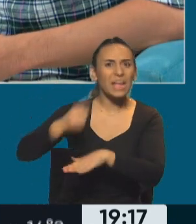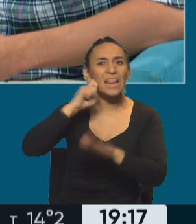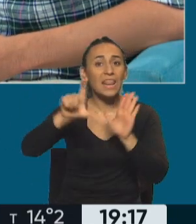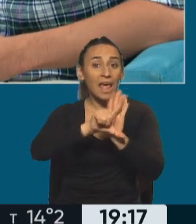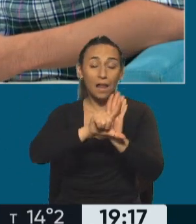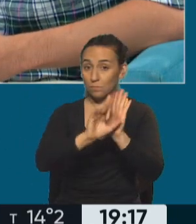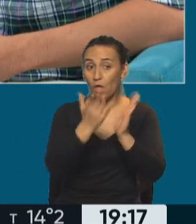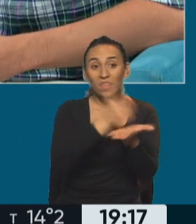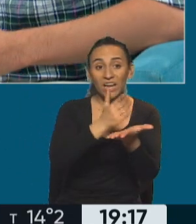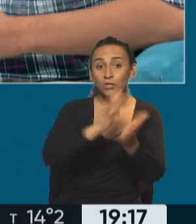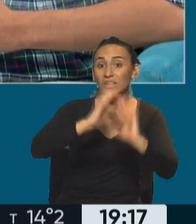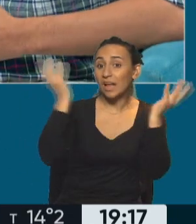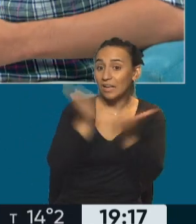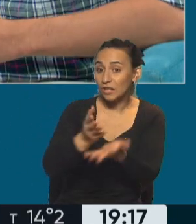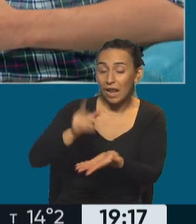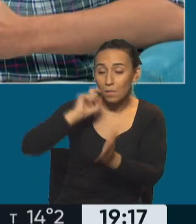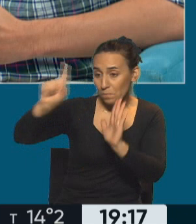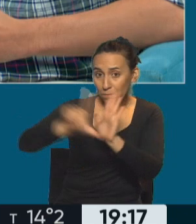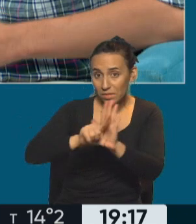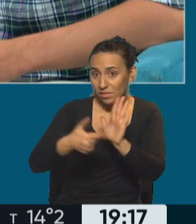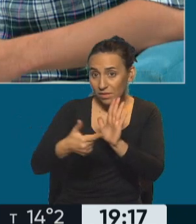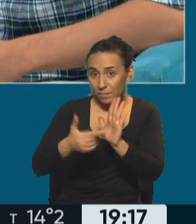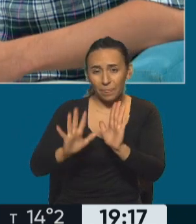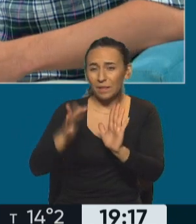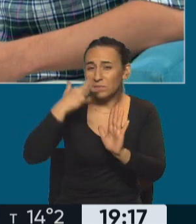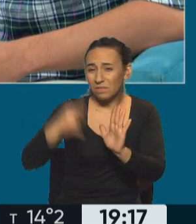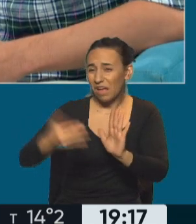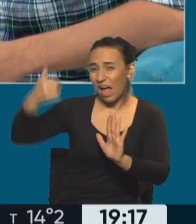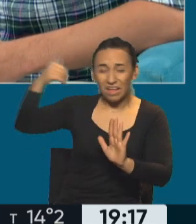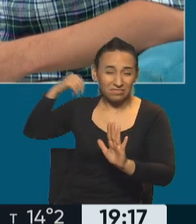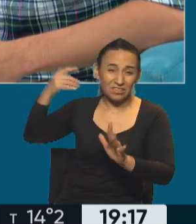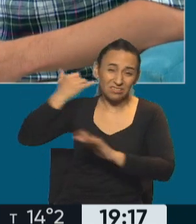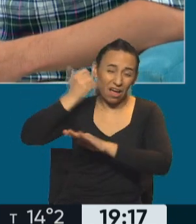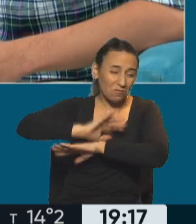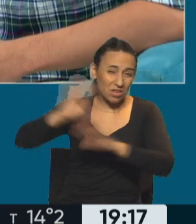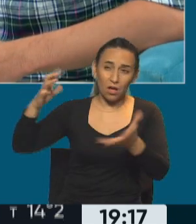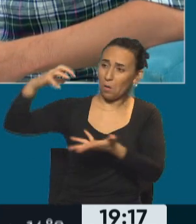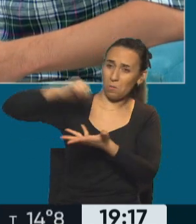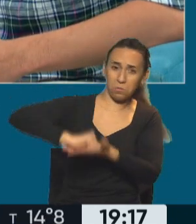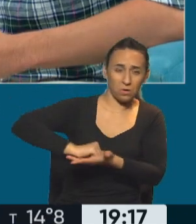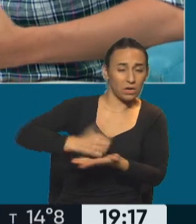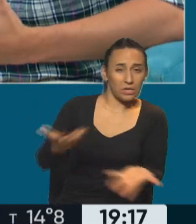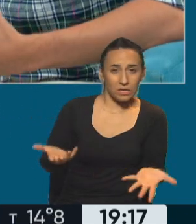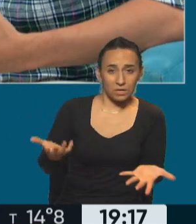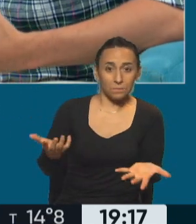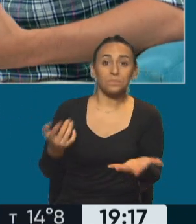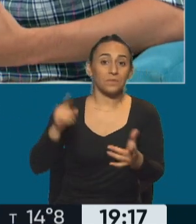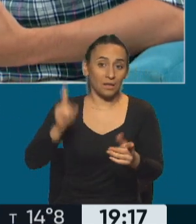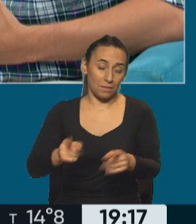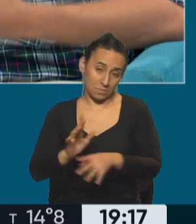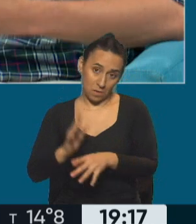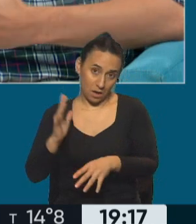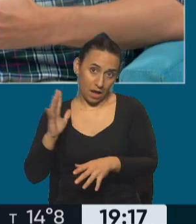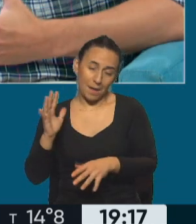derecho internacional. Es un resabio del colonialismo. O sea, Total, es increíble que a esta altura anacrónico estemos es hablando de el eso. término, exactamente. Y que además supone una amenaza no solamente para lo que